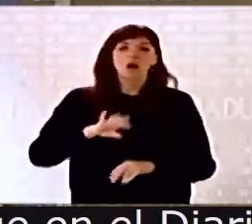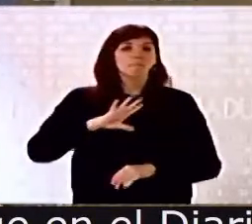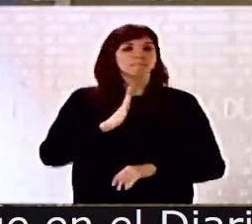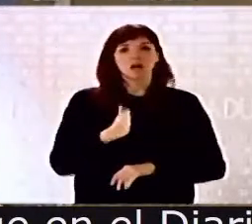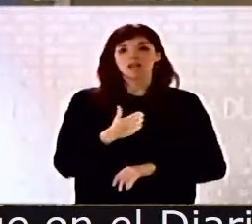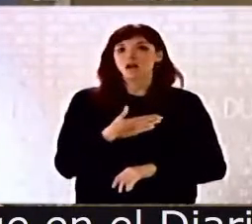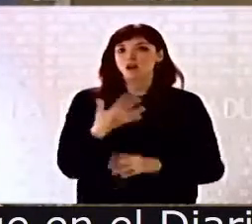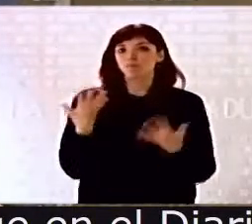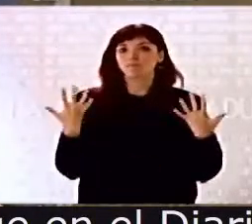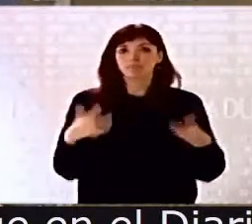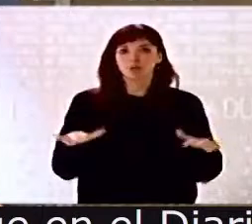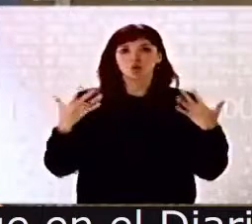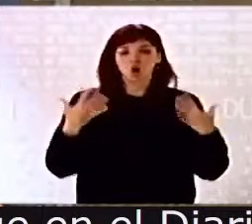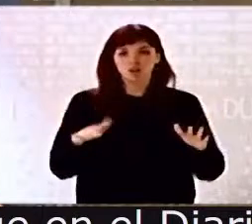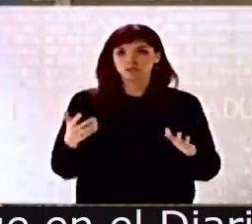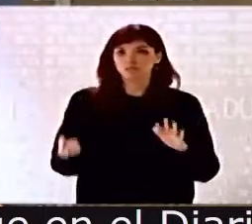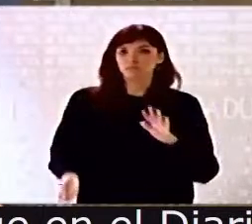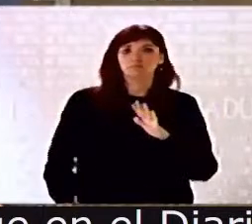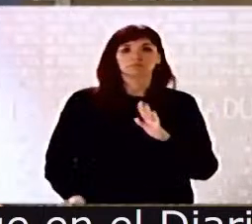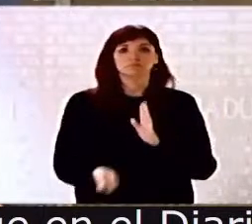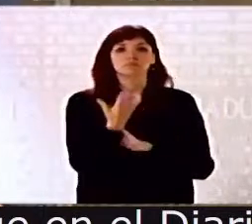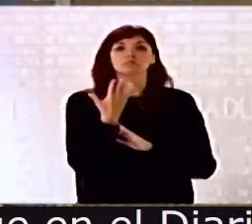mañana, miércoles, cuando se puedan